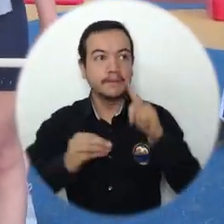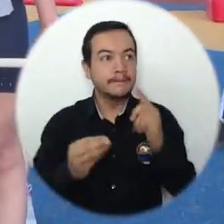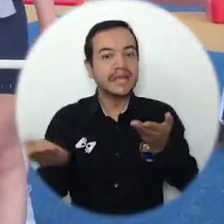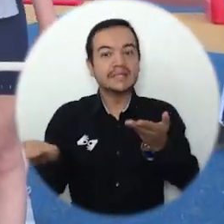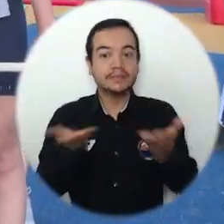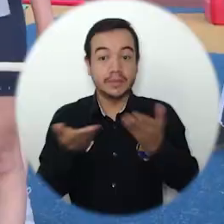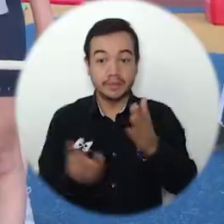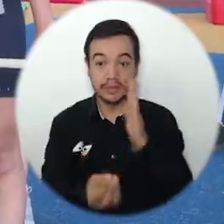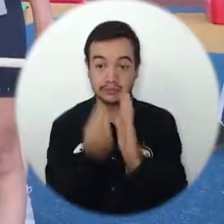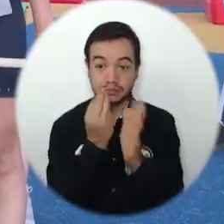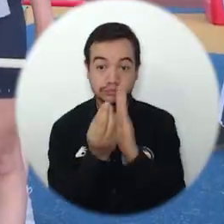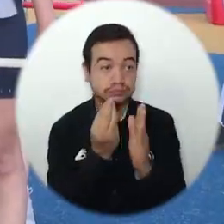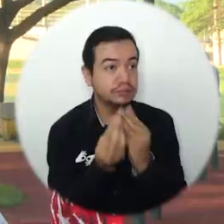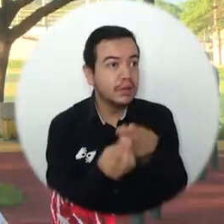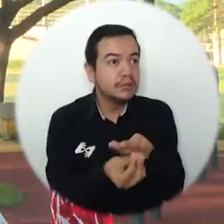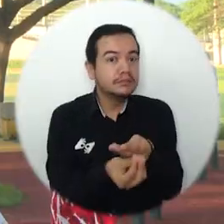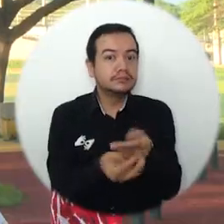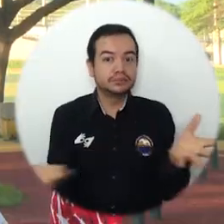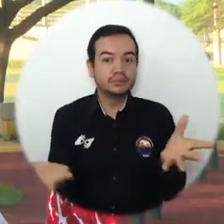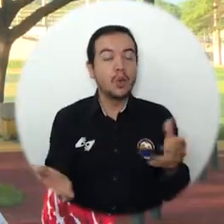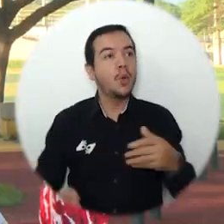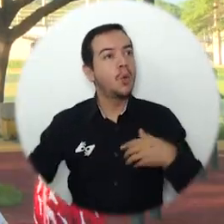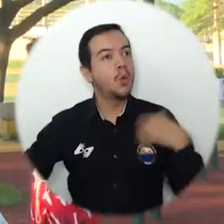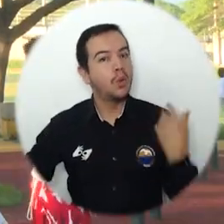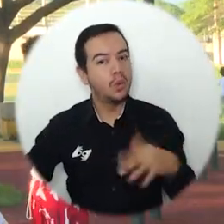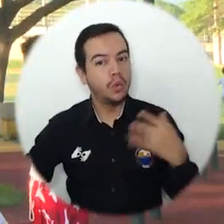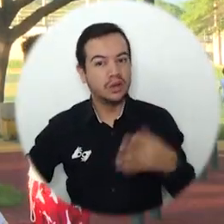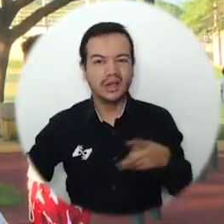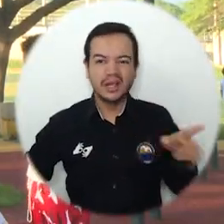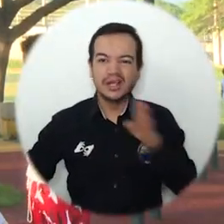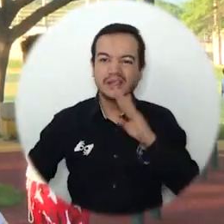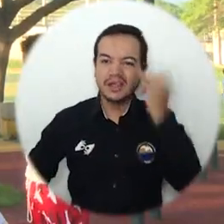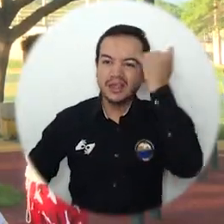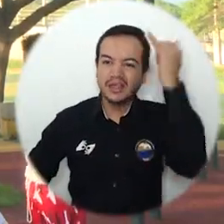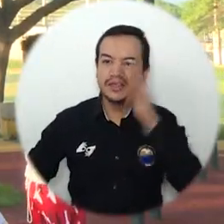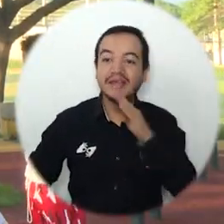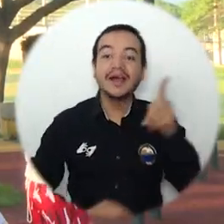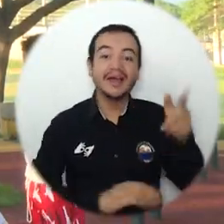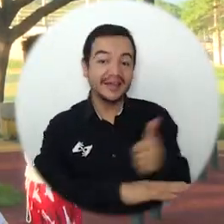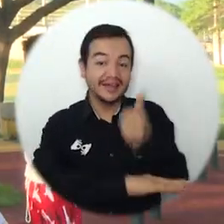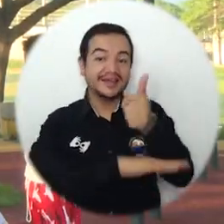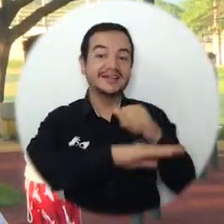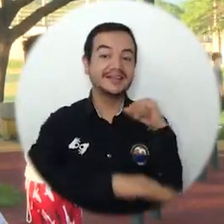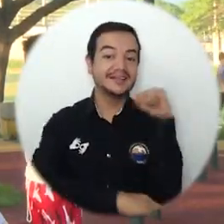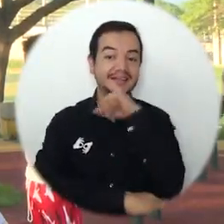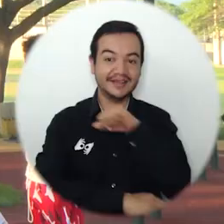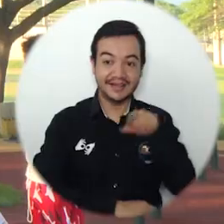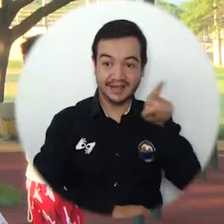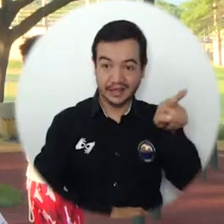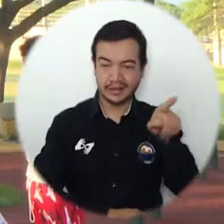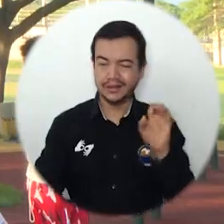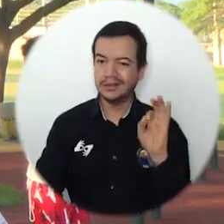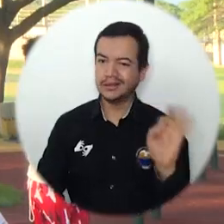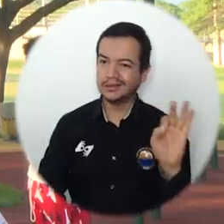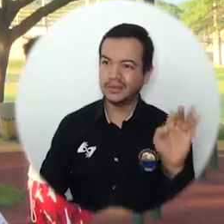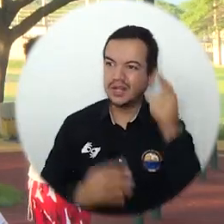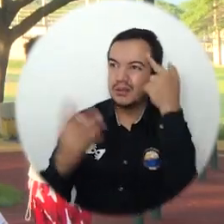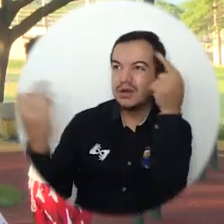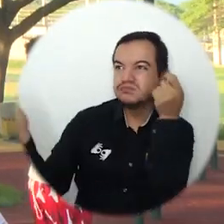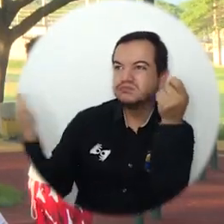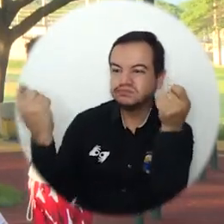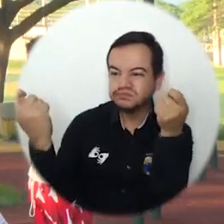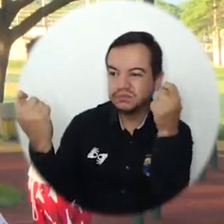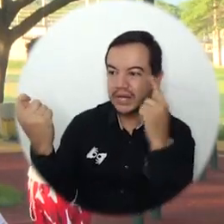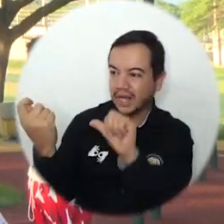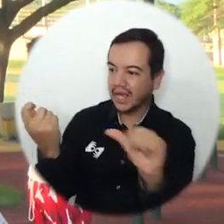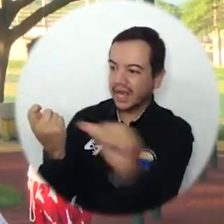servicios que ofrece Bienestar Universitario. Esta ha sido una de las ideas abanderadas por nuestro rector Pablo Vera Salazar, quien siempre ha buscado